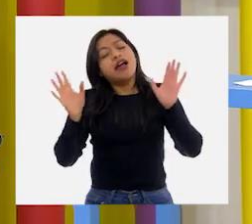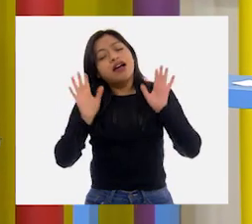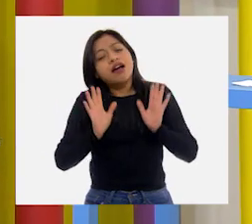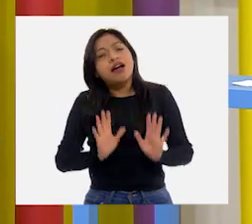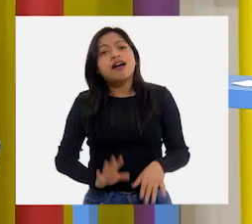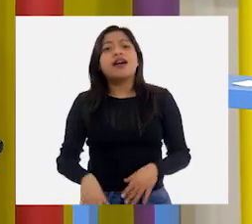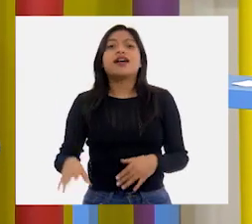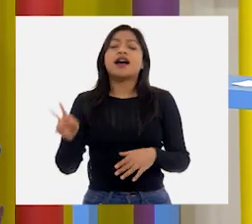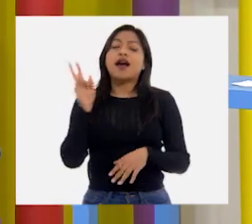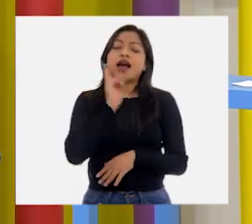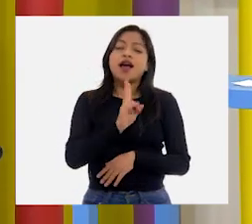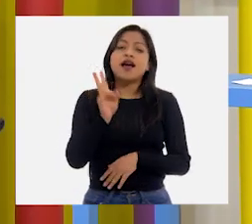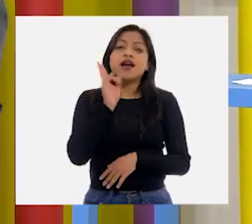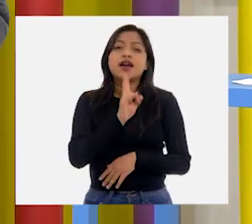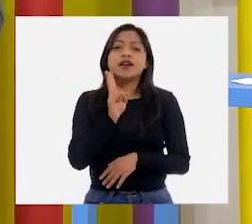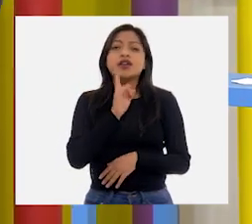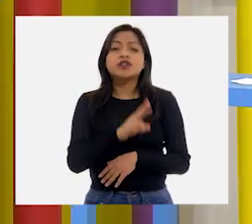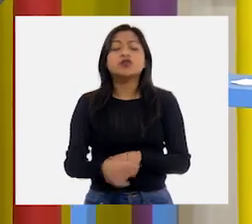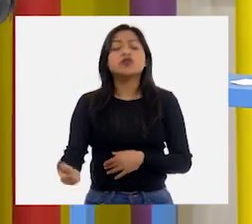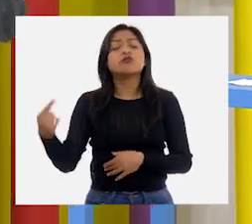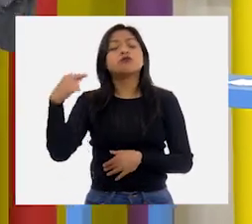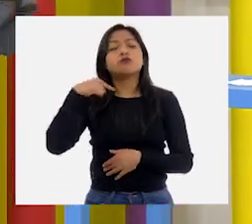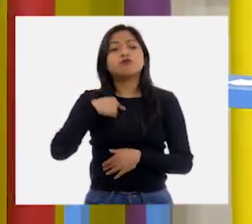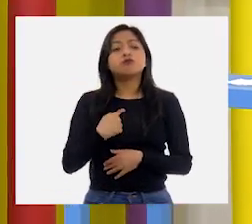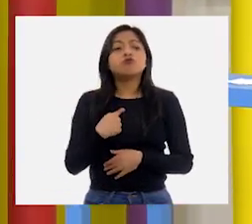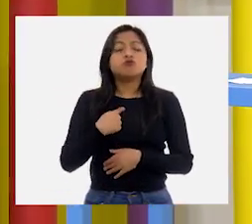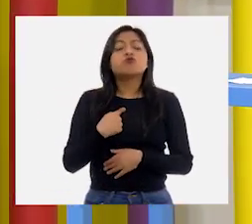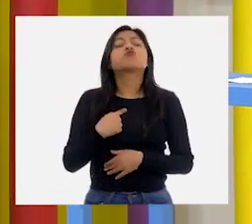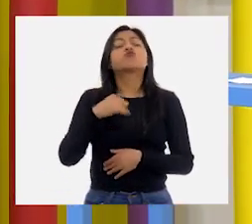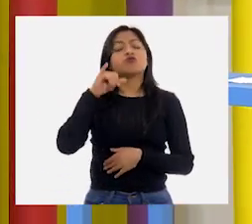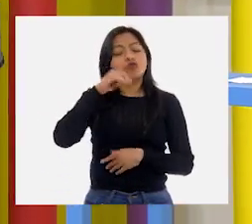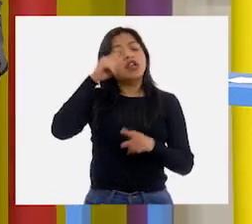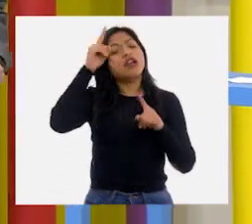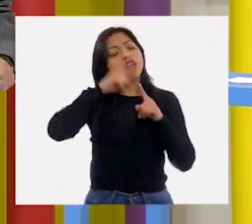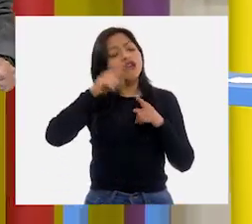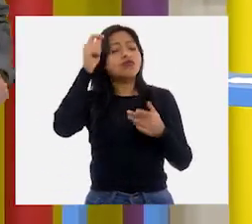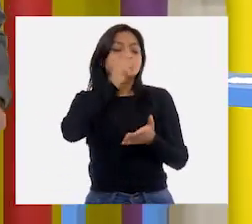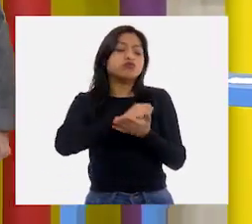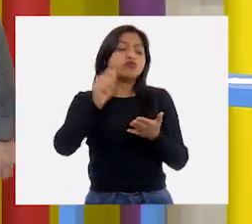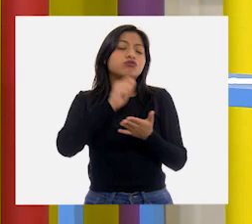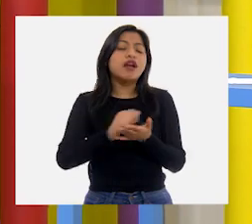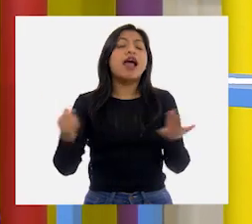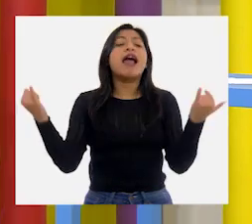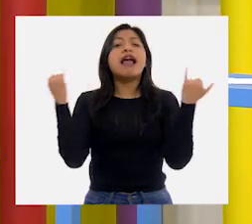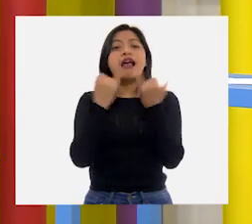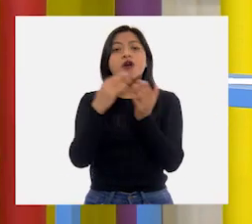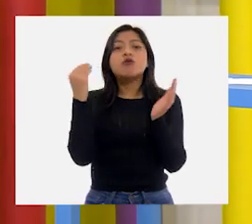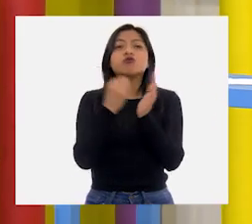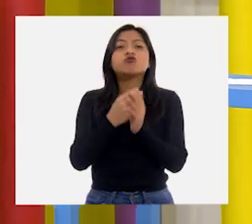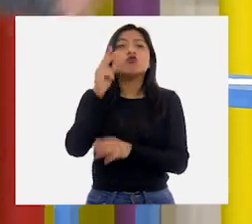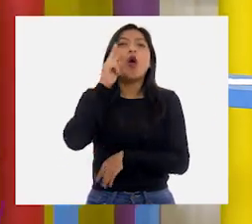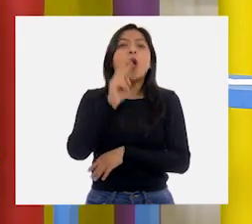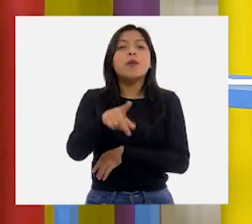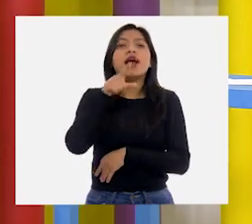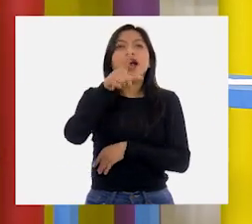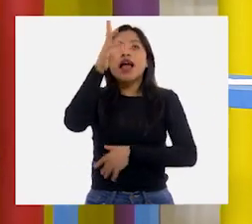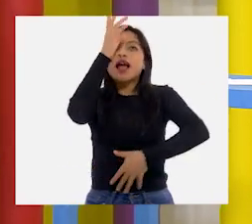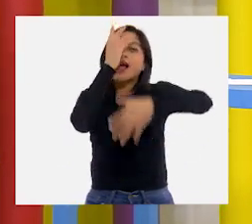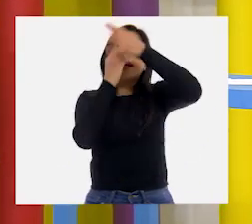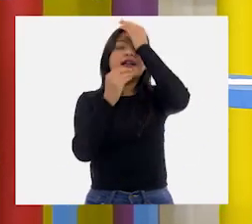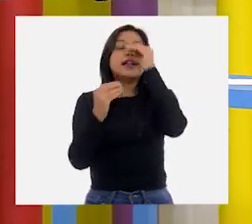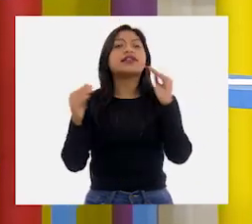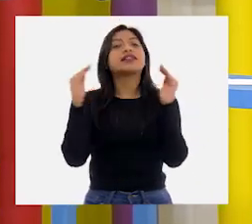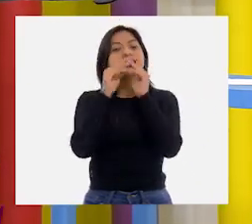Veamos qué pasa. Me pondré a hacer mi tarea y a ver las clases de Aprende en